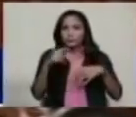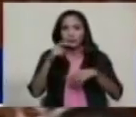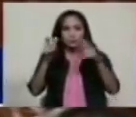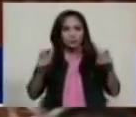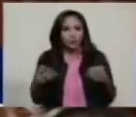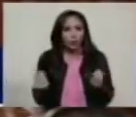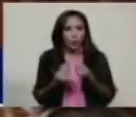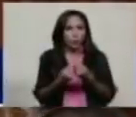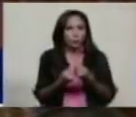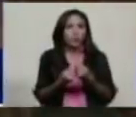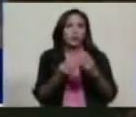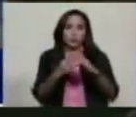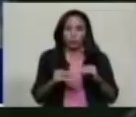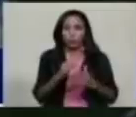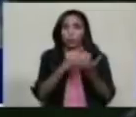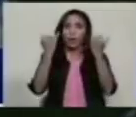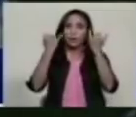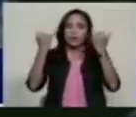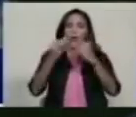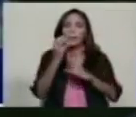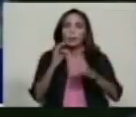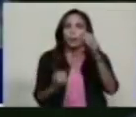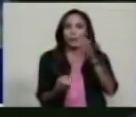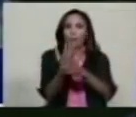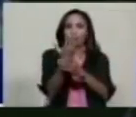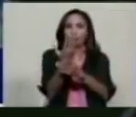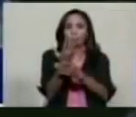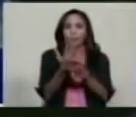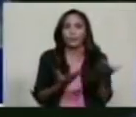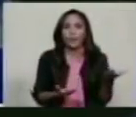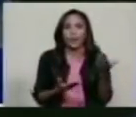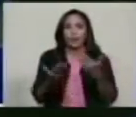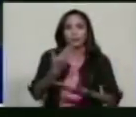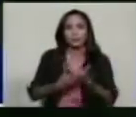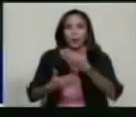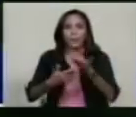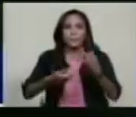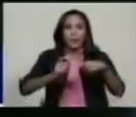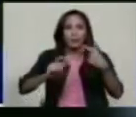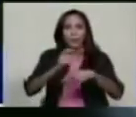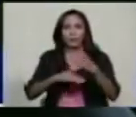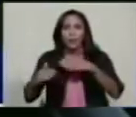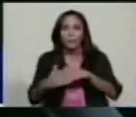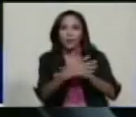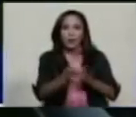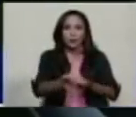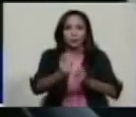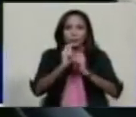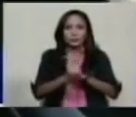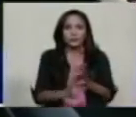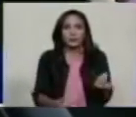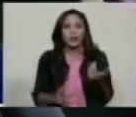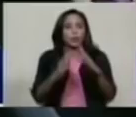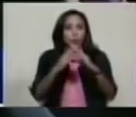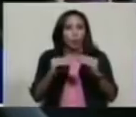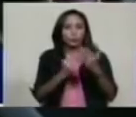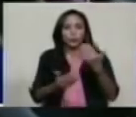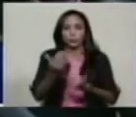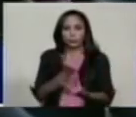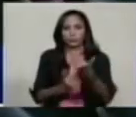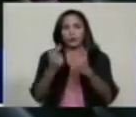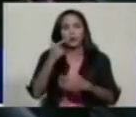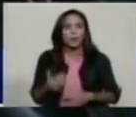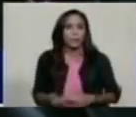le mencioné ahorita, la creación de la Cámara o Federación Nacional de la Pesca y Acuacultura, que indiscutiblemente va a ser un